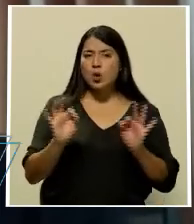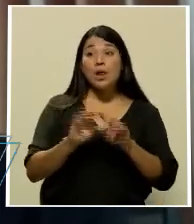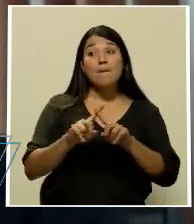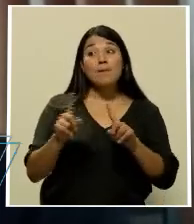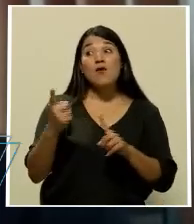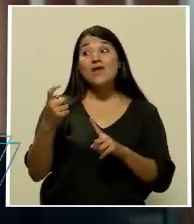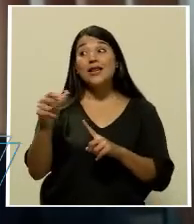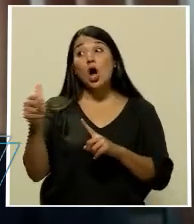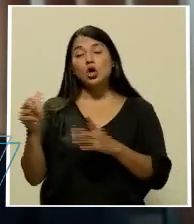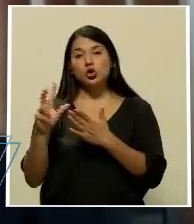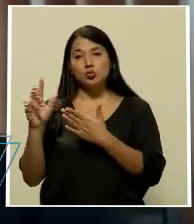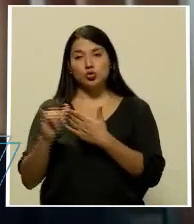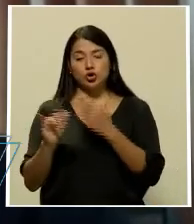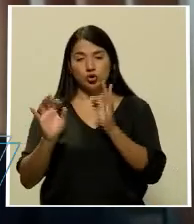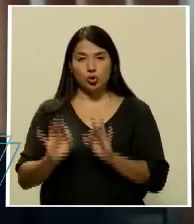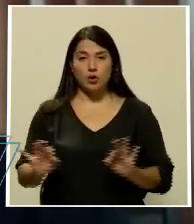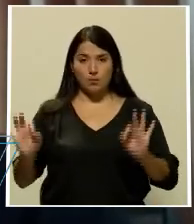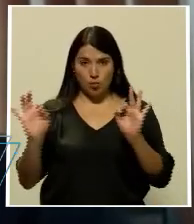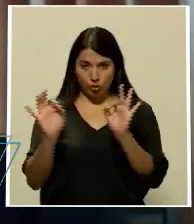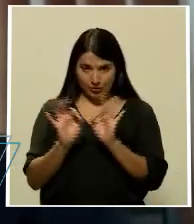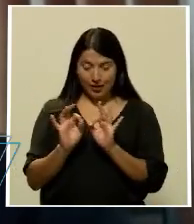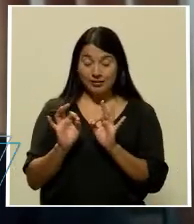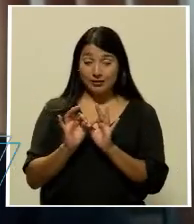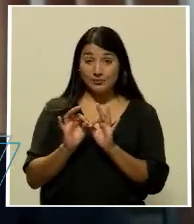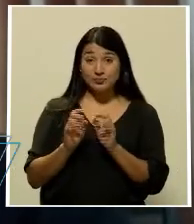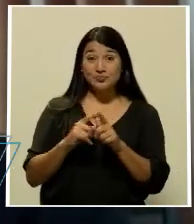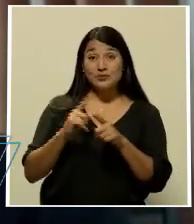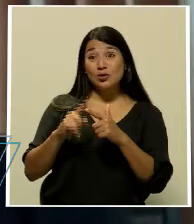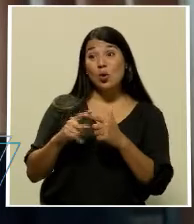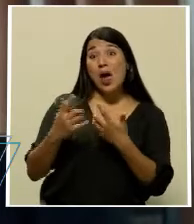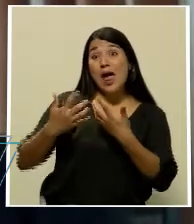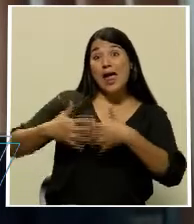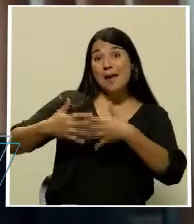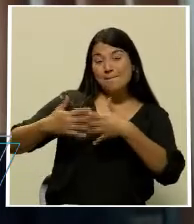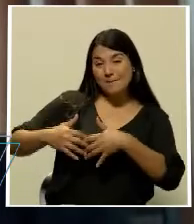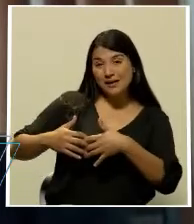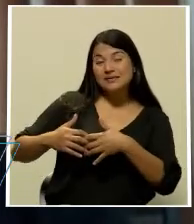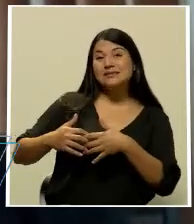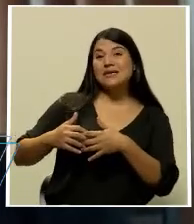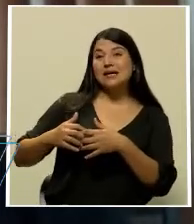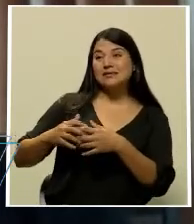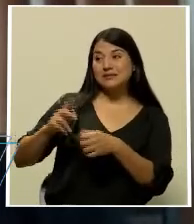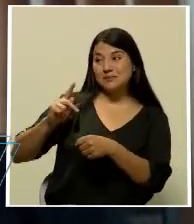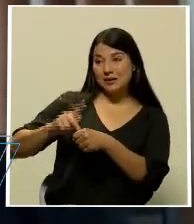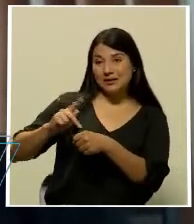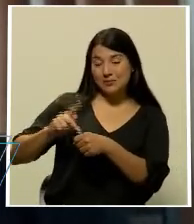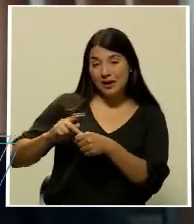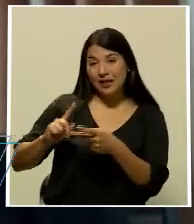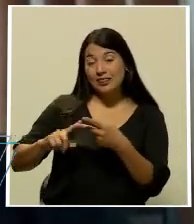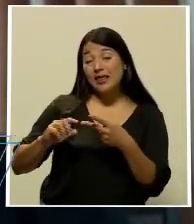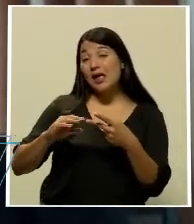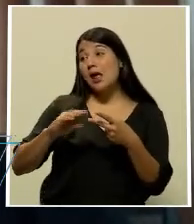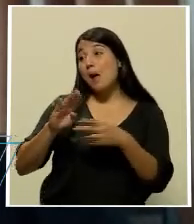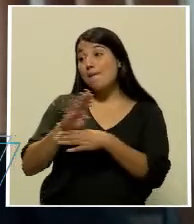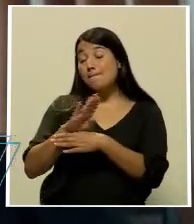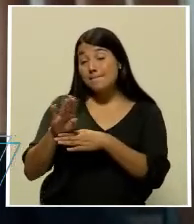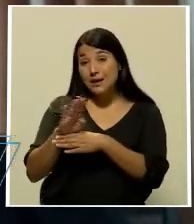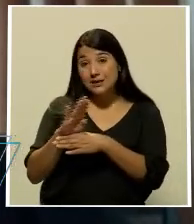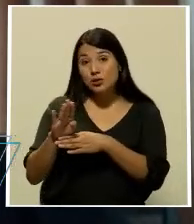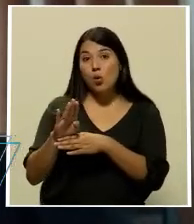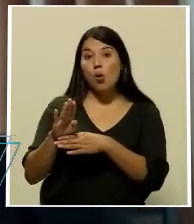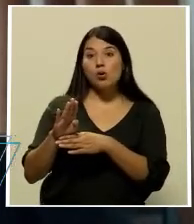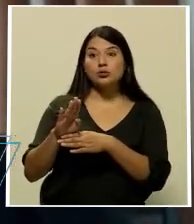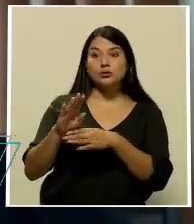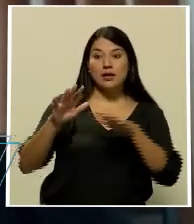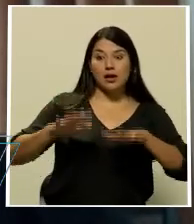no solamente los inversionistas y los participantes en esta deuda, entendiendo la banca local e